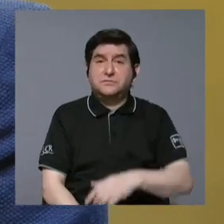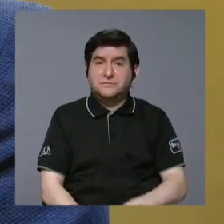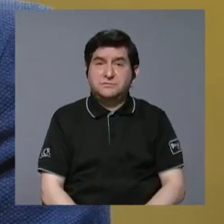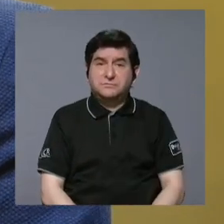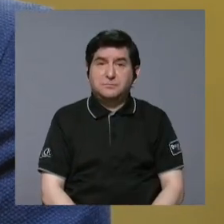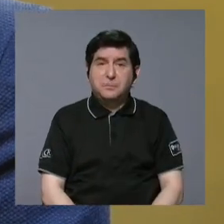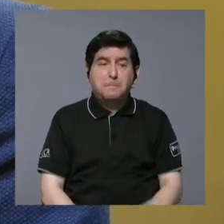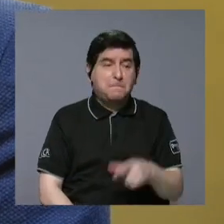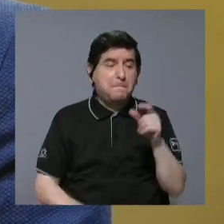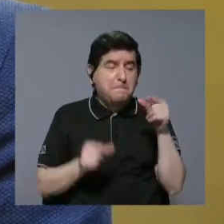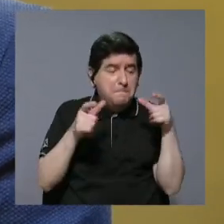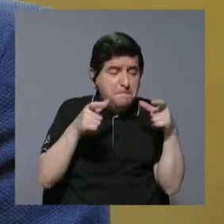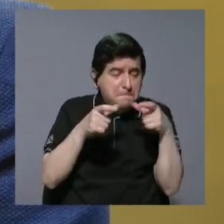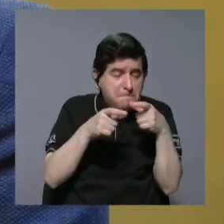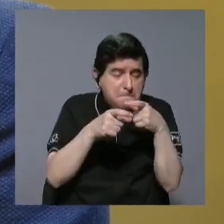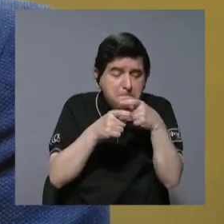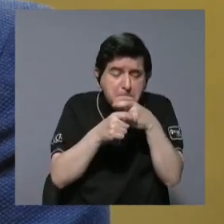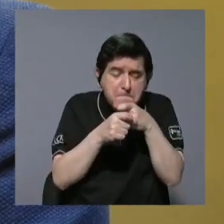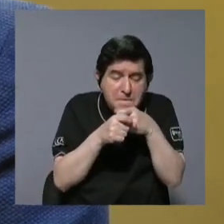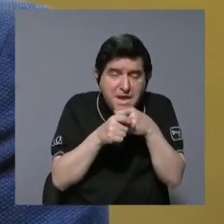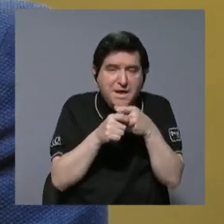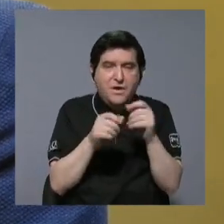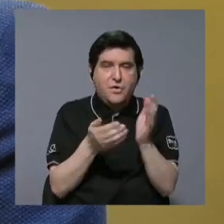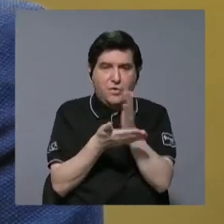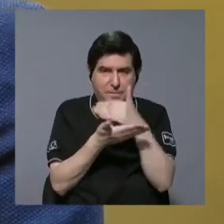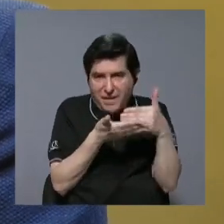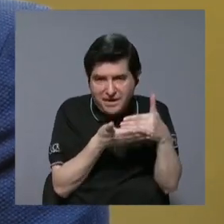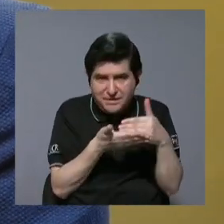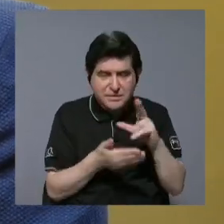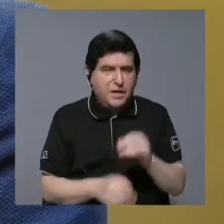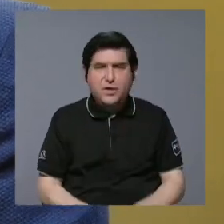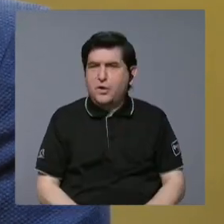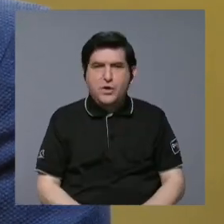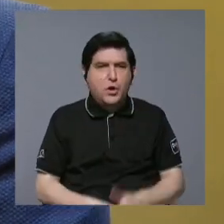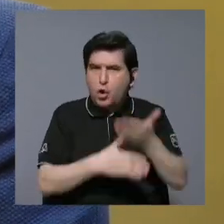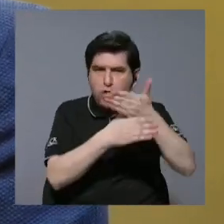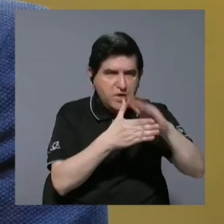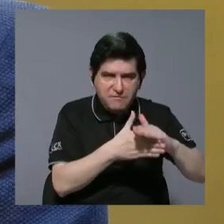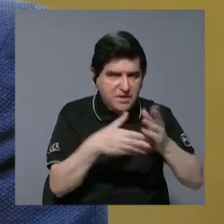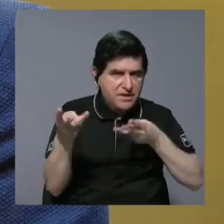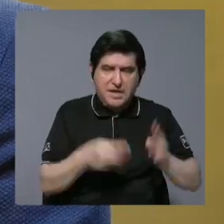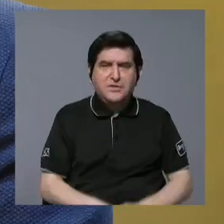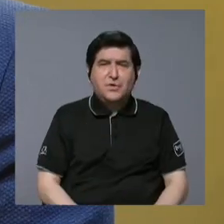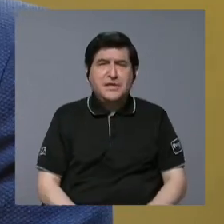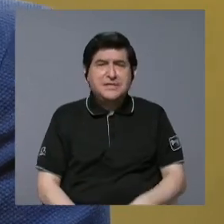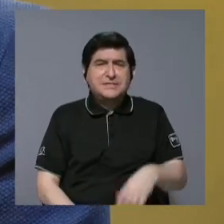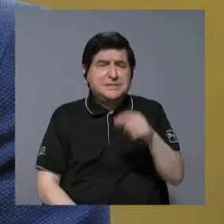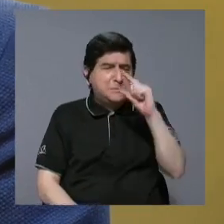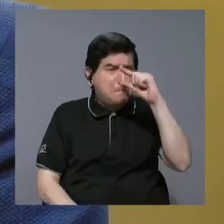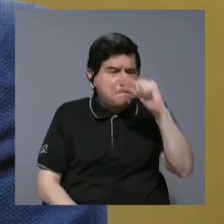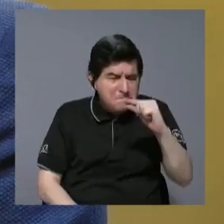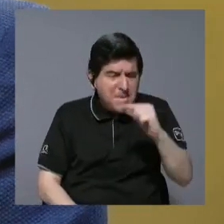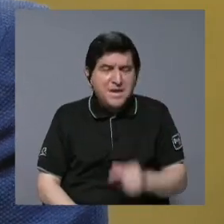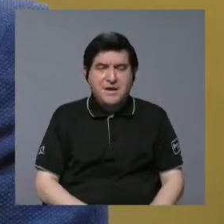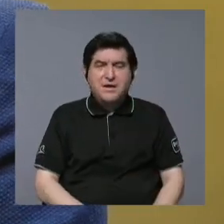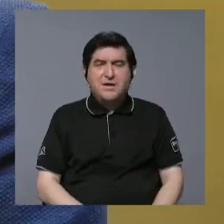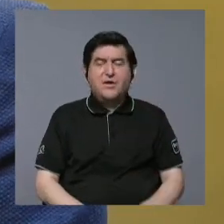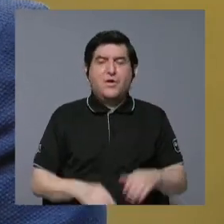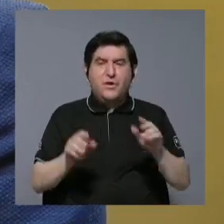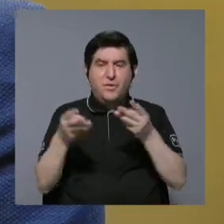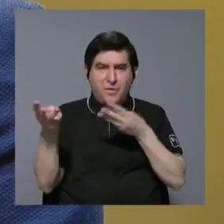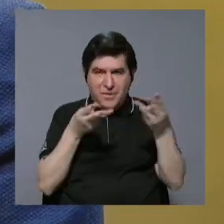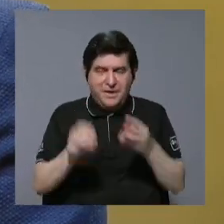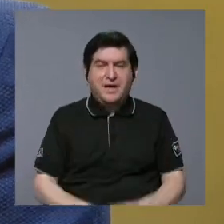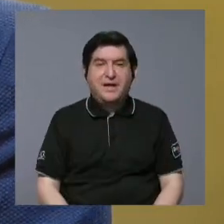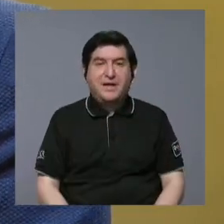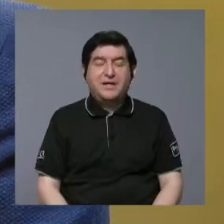de microsegmentaciones, no segmentación de mercado, sino microsegmentación de mercado por el acceso que se tiene de